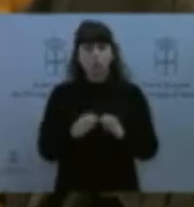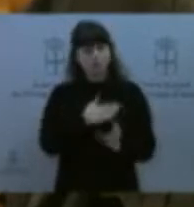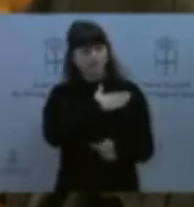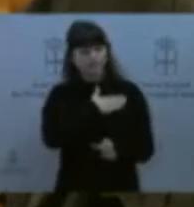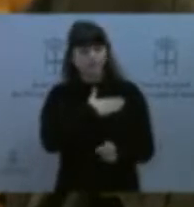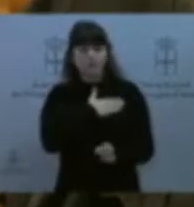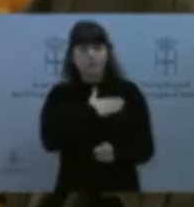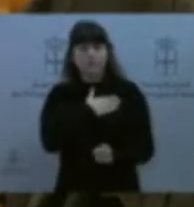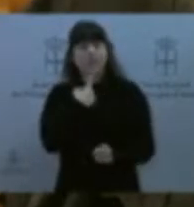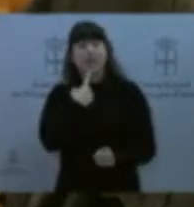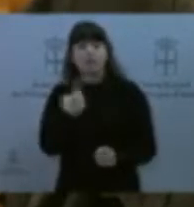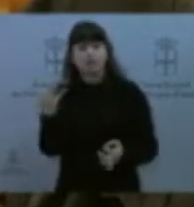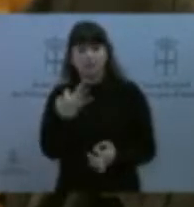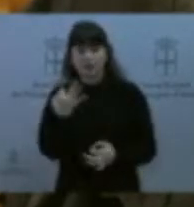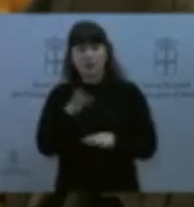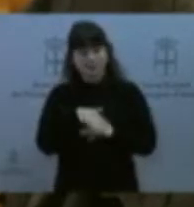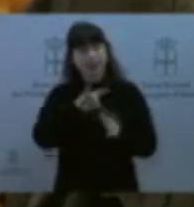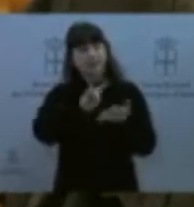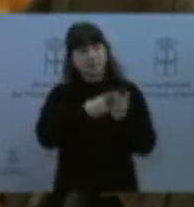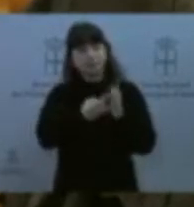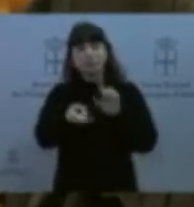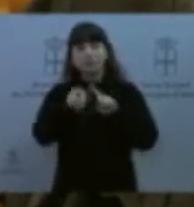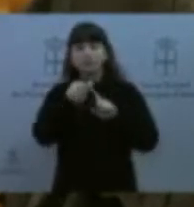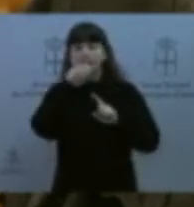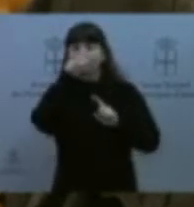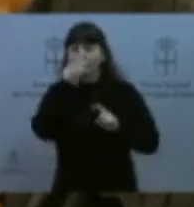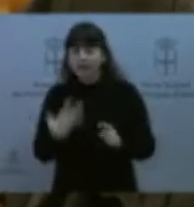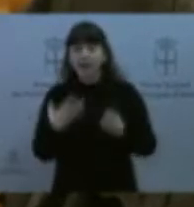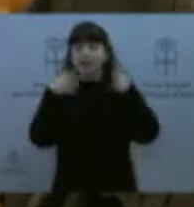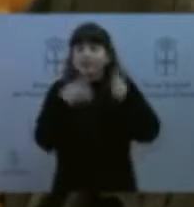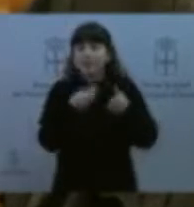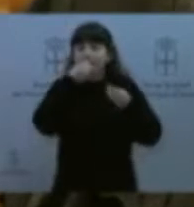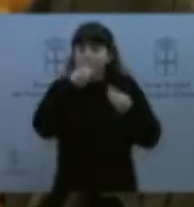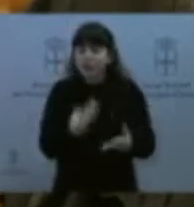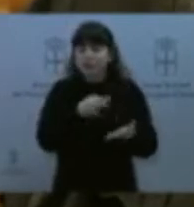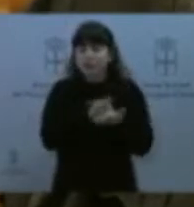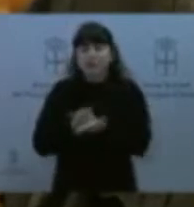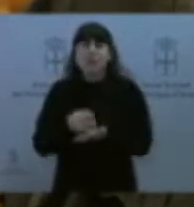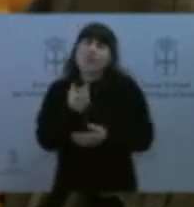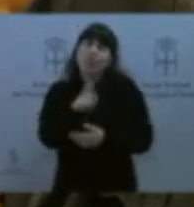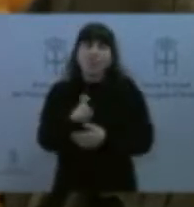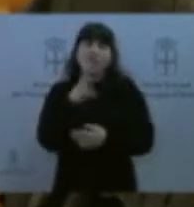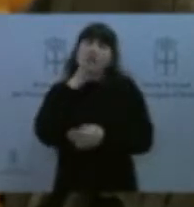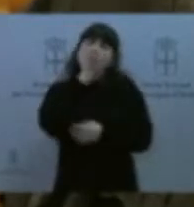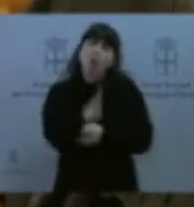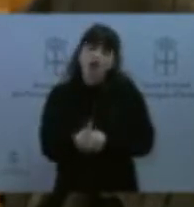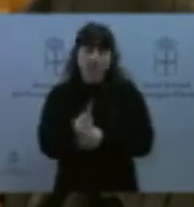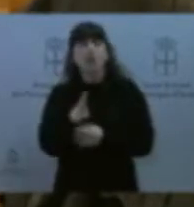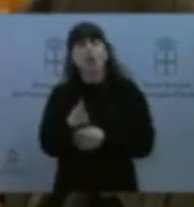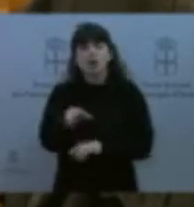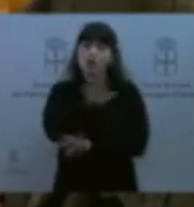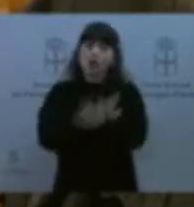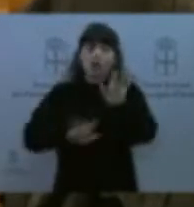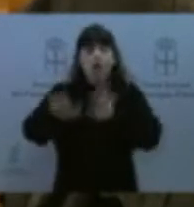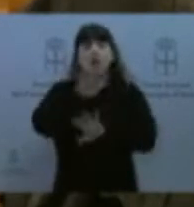atender adecuadamente los servicios, no hacía falta marear durante 4 años con el plan del suroccidente, y creemos que no